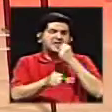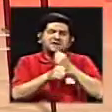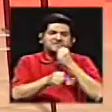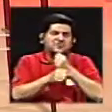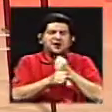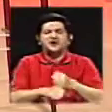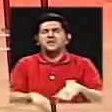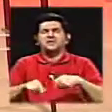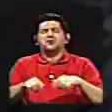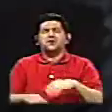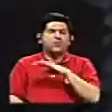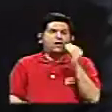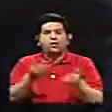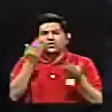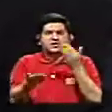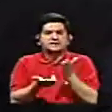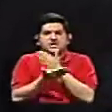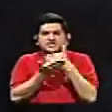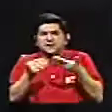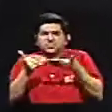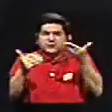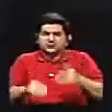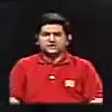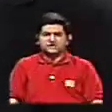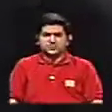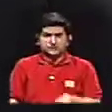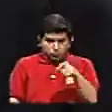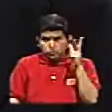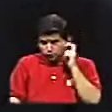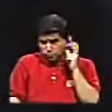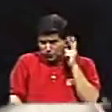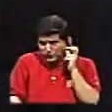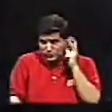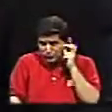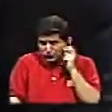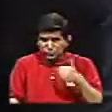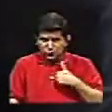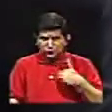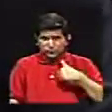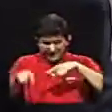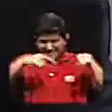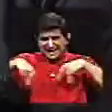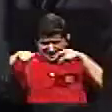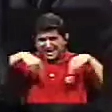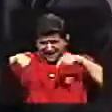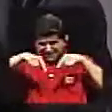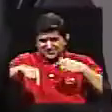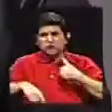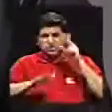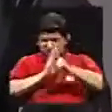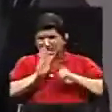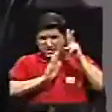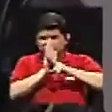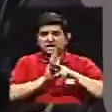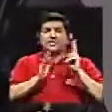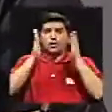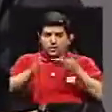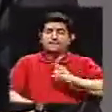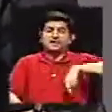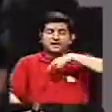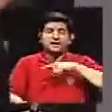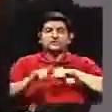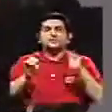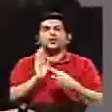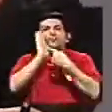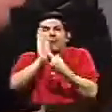pedir para nadie es un secreto. Jorge, usted lo escuchó, pero usted tiene una grabación, usted tiene un video. Los compañeros nuestros. Pero